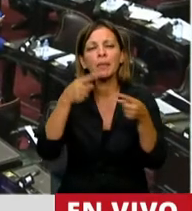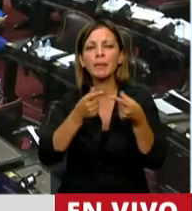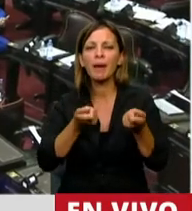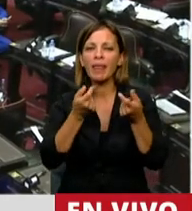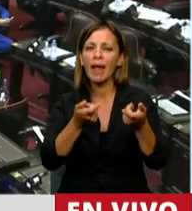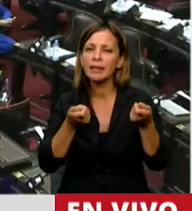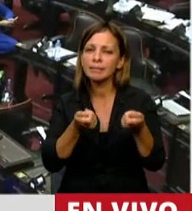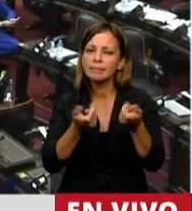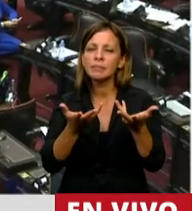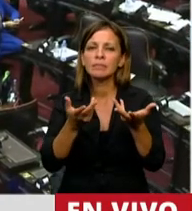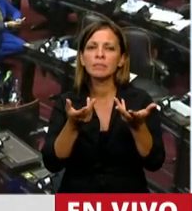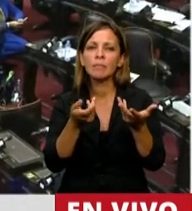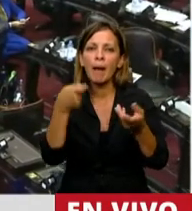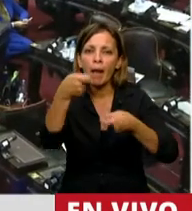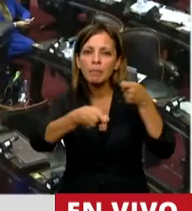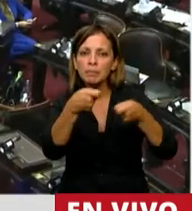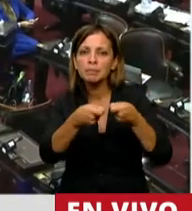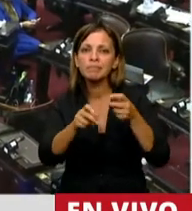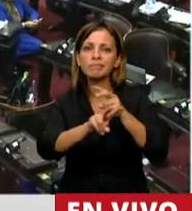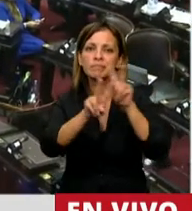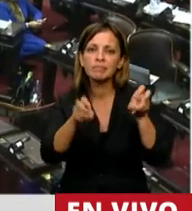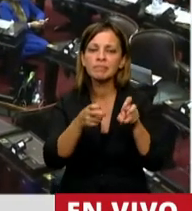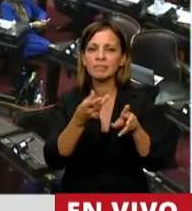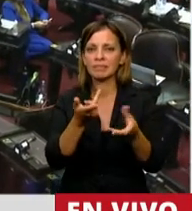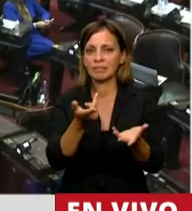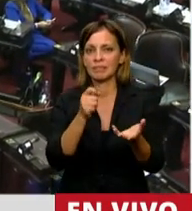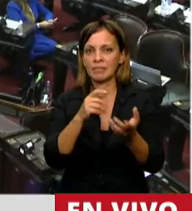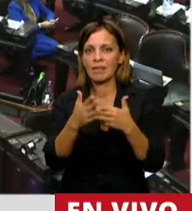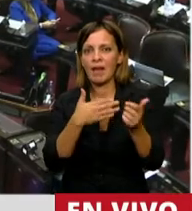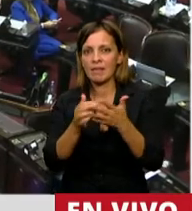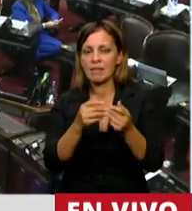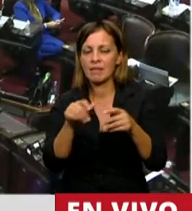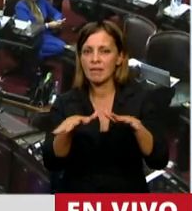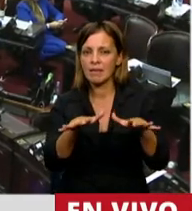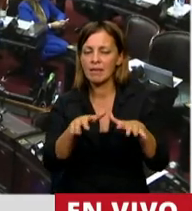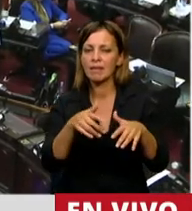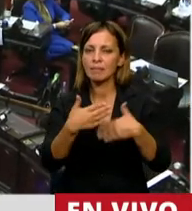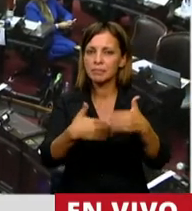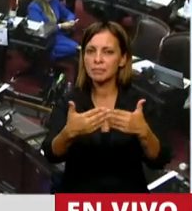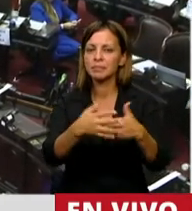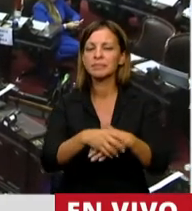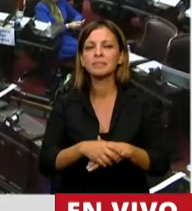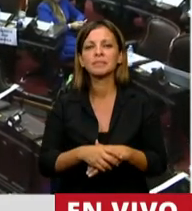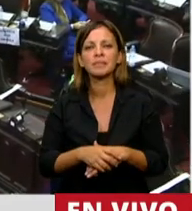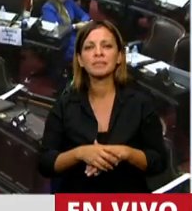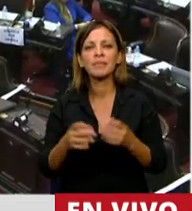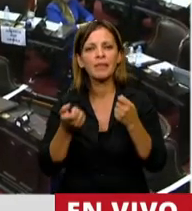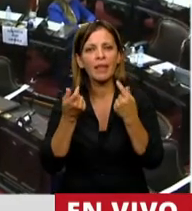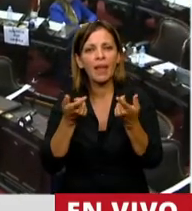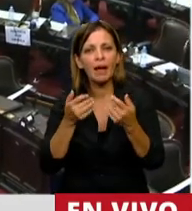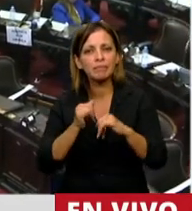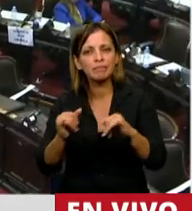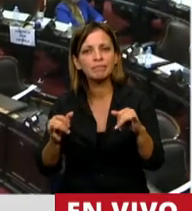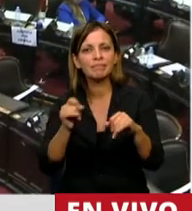en el incentivo tributario para la recuperación de la actividad de la construcción y por ende contribuye a promover el rol